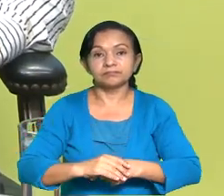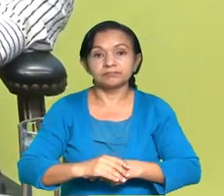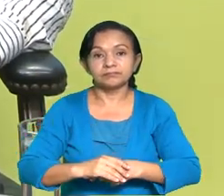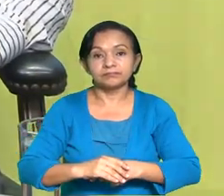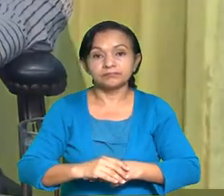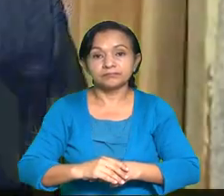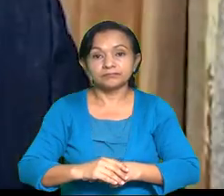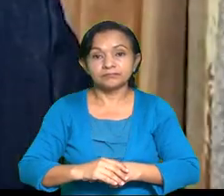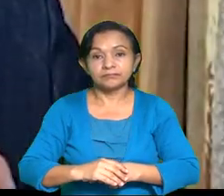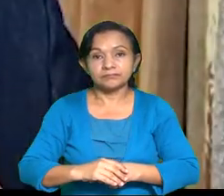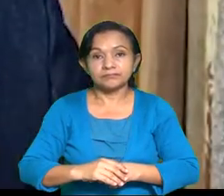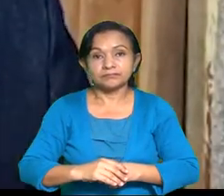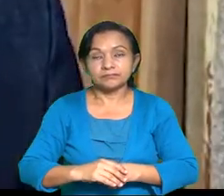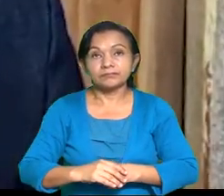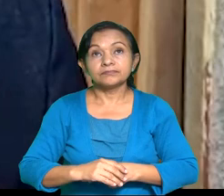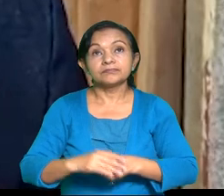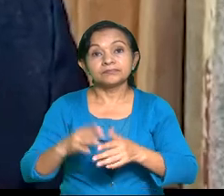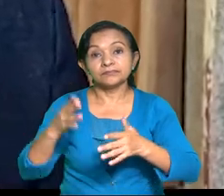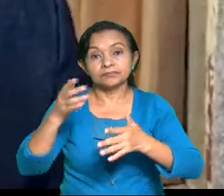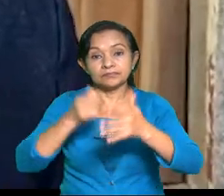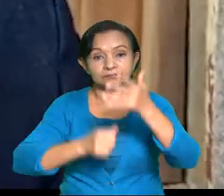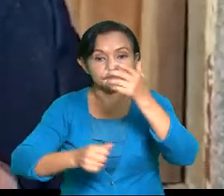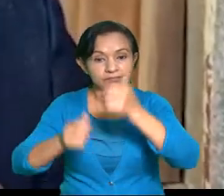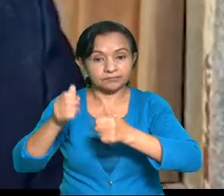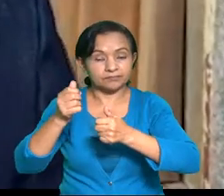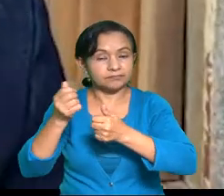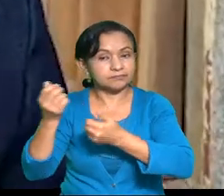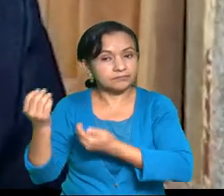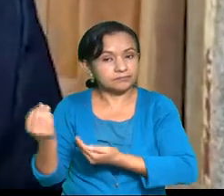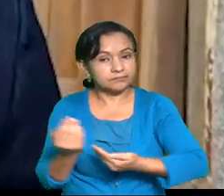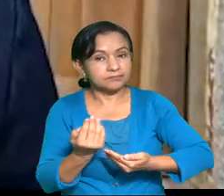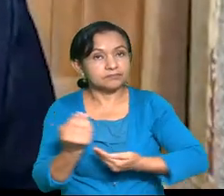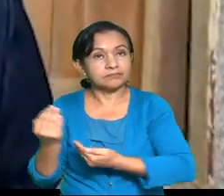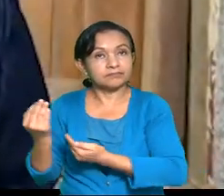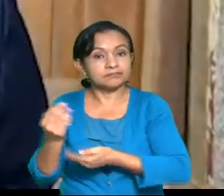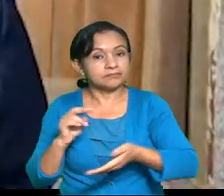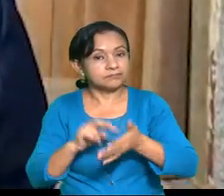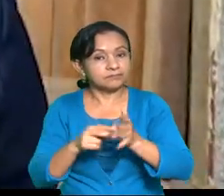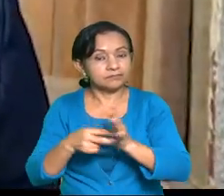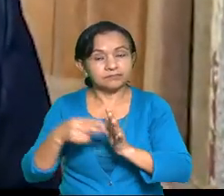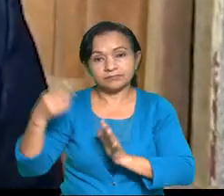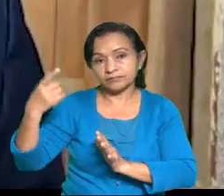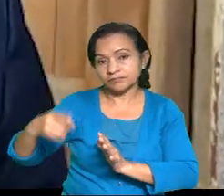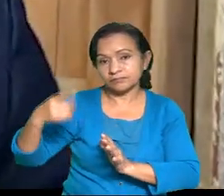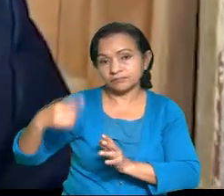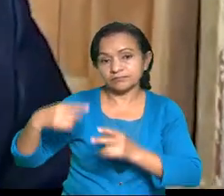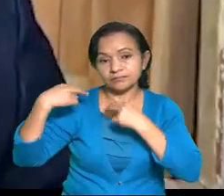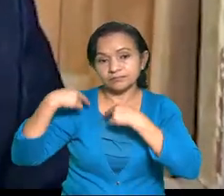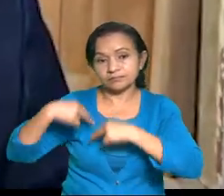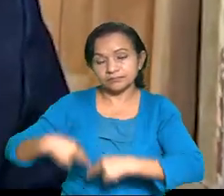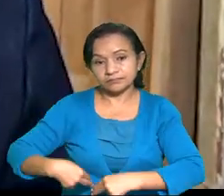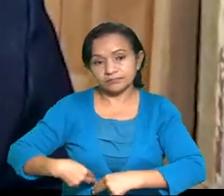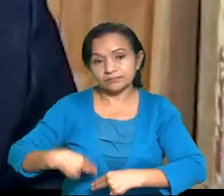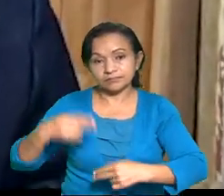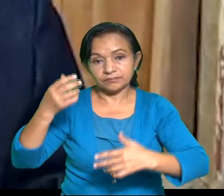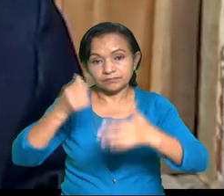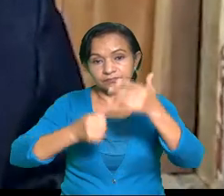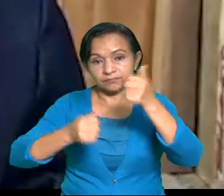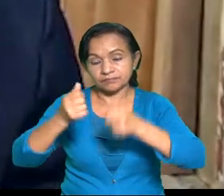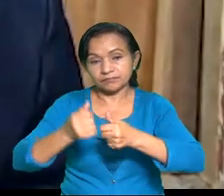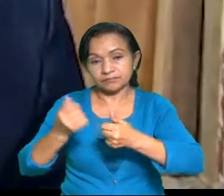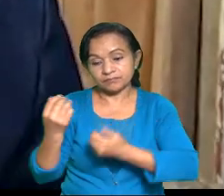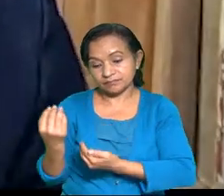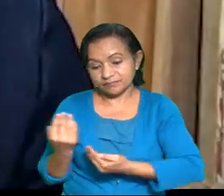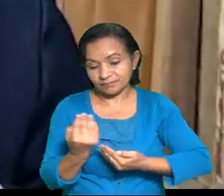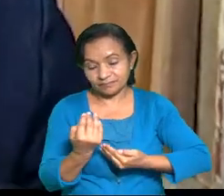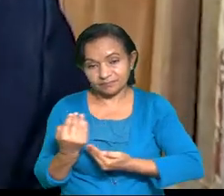López. La lactancia materna. La lactancia materna es un derecho humano. La leche